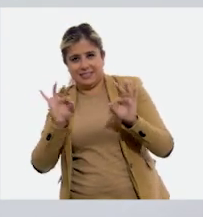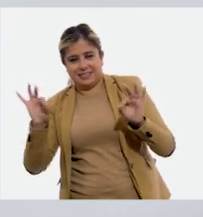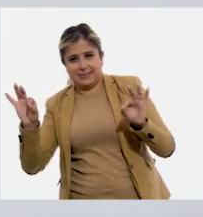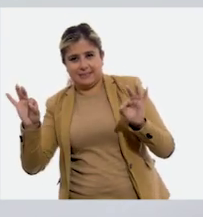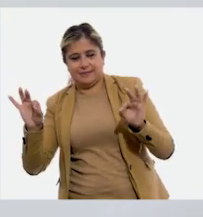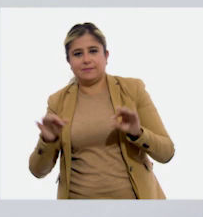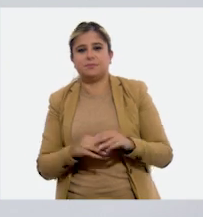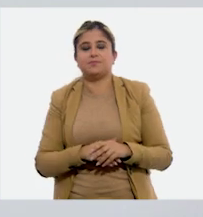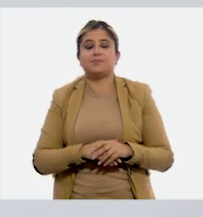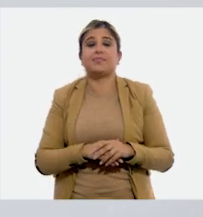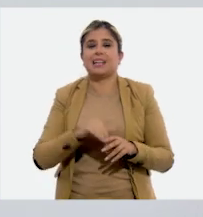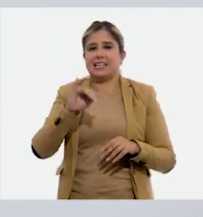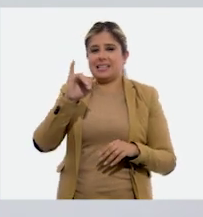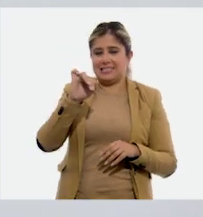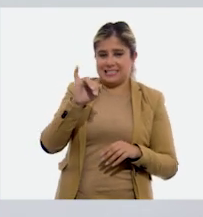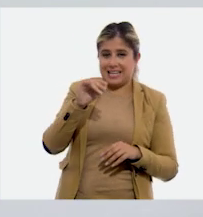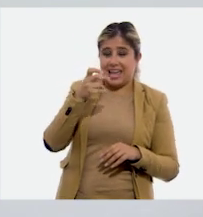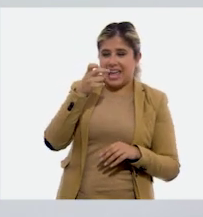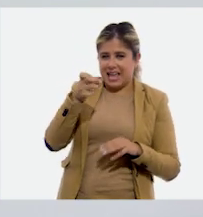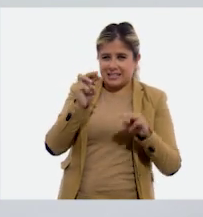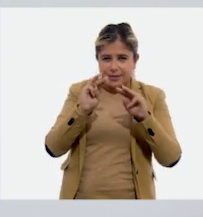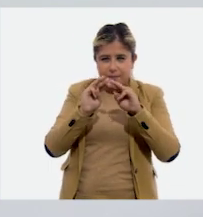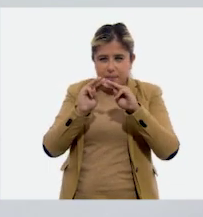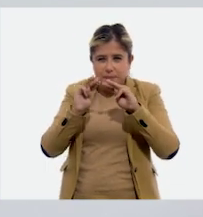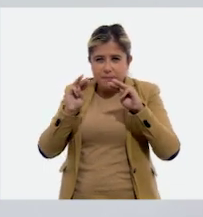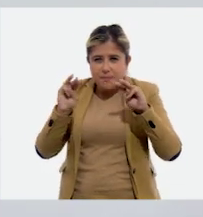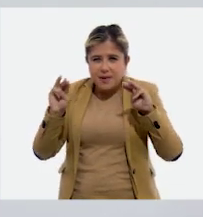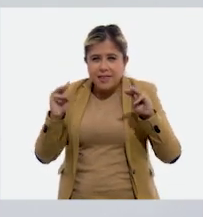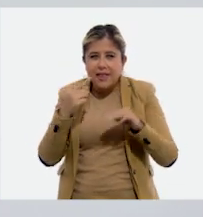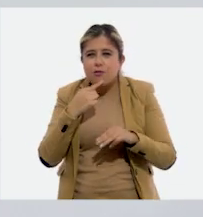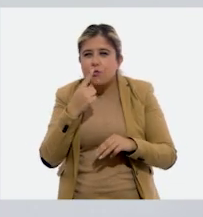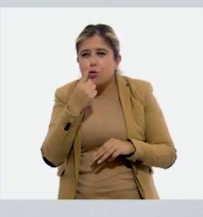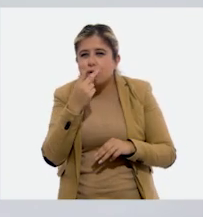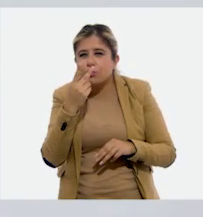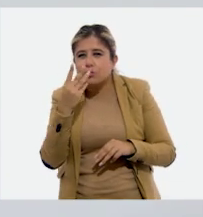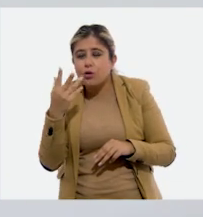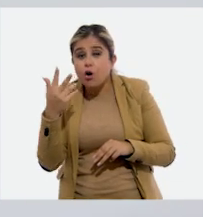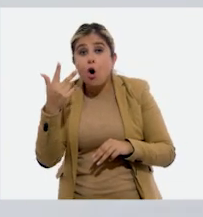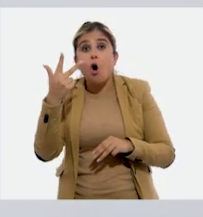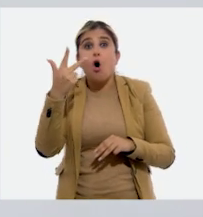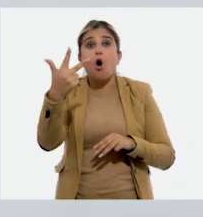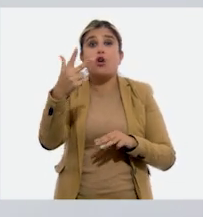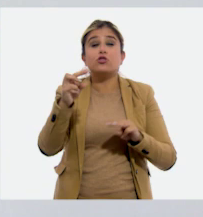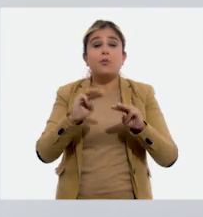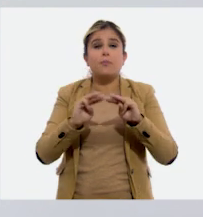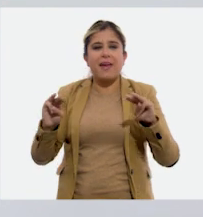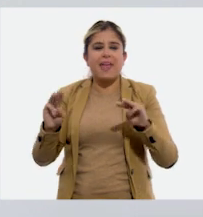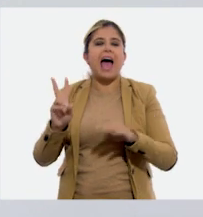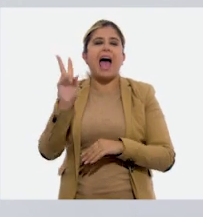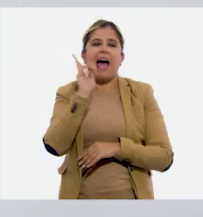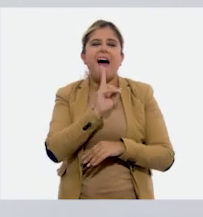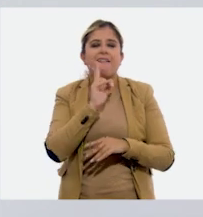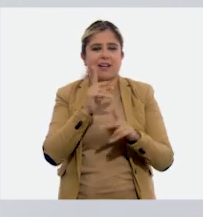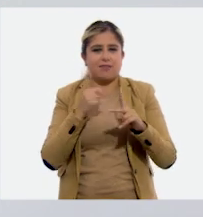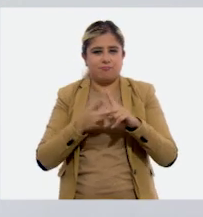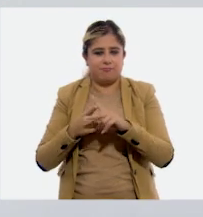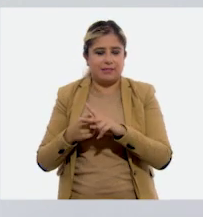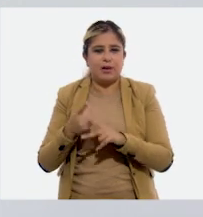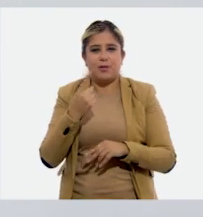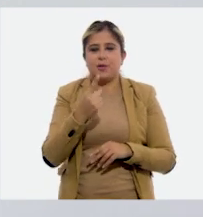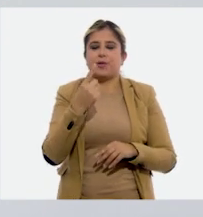línea. Ajá, y ese mide 8 metros. Vamos a contar.